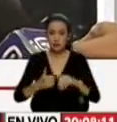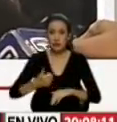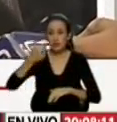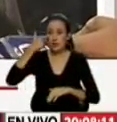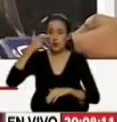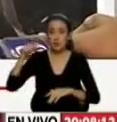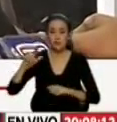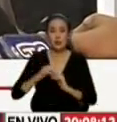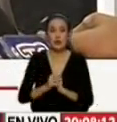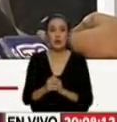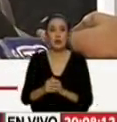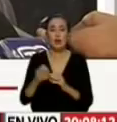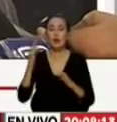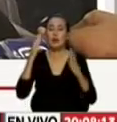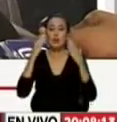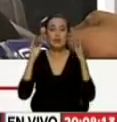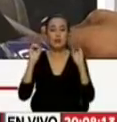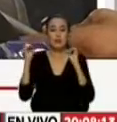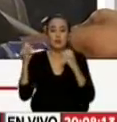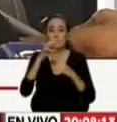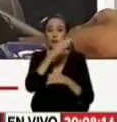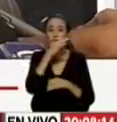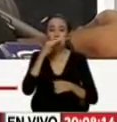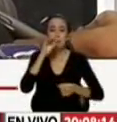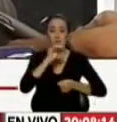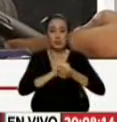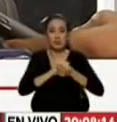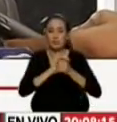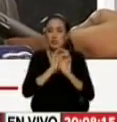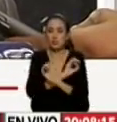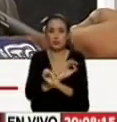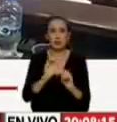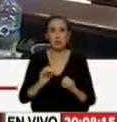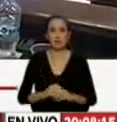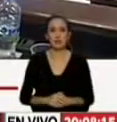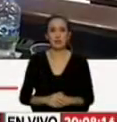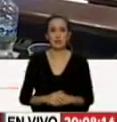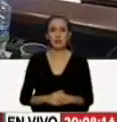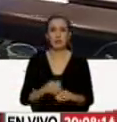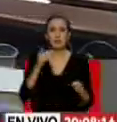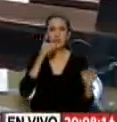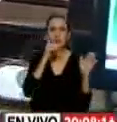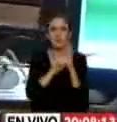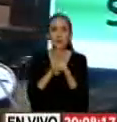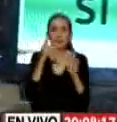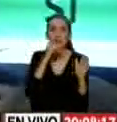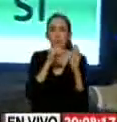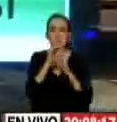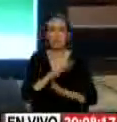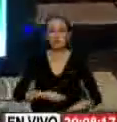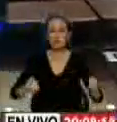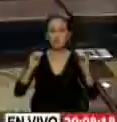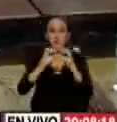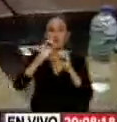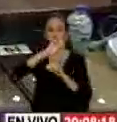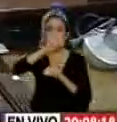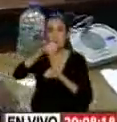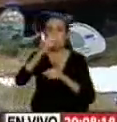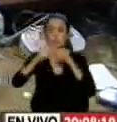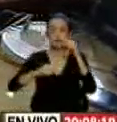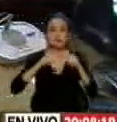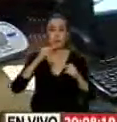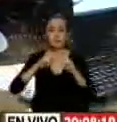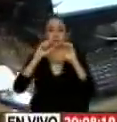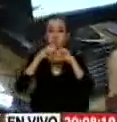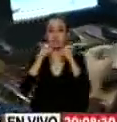inmunidad. No habrá espíritu de cuerpo para encubrir ningún tipo de irregularidades. Las denuncias sobre este escándalo aumentarían este jueves, cuando el